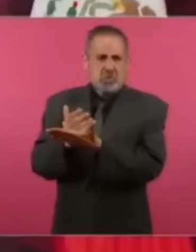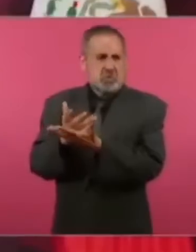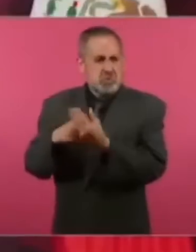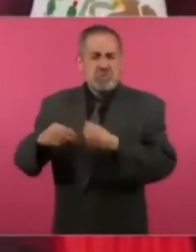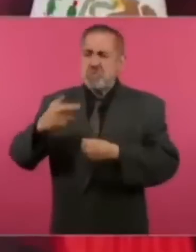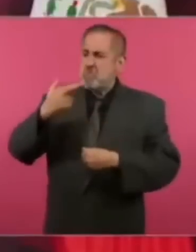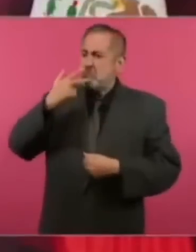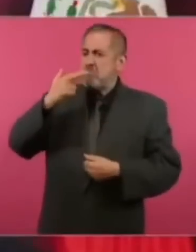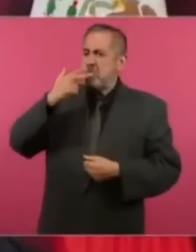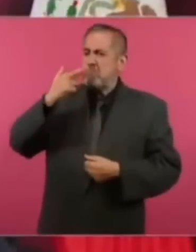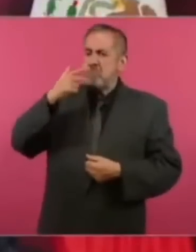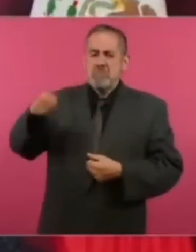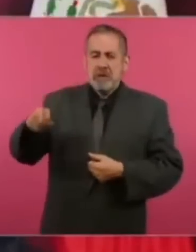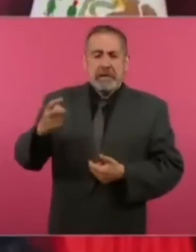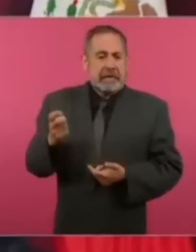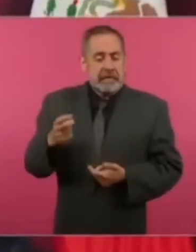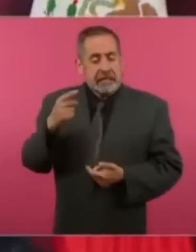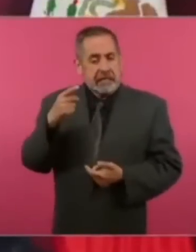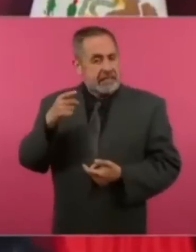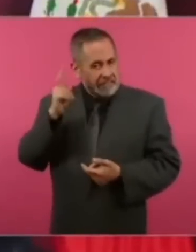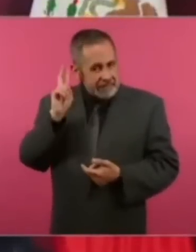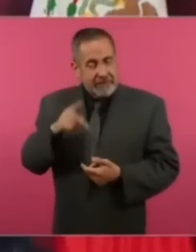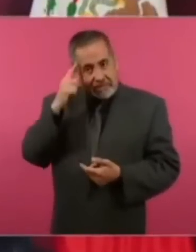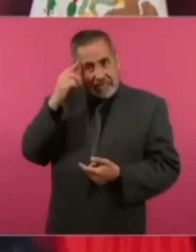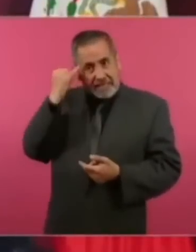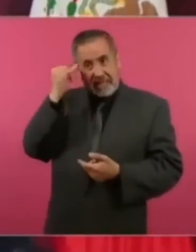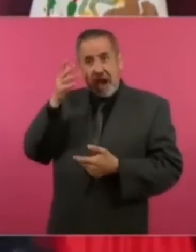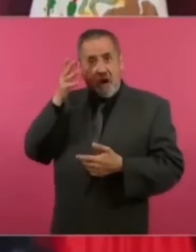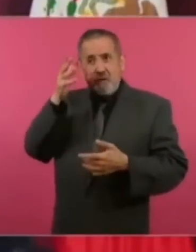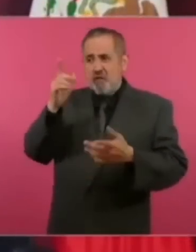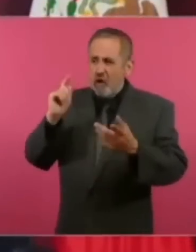Y buscar la transformación.